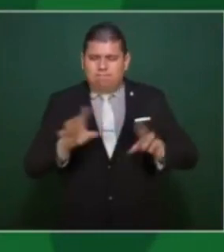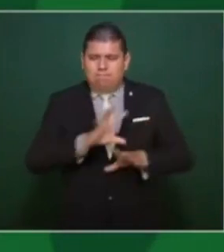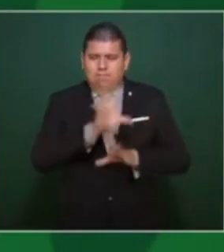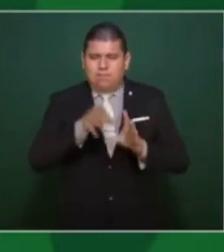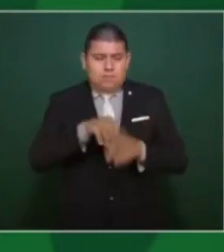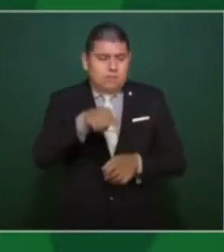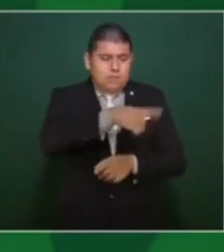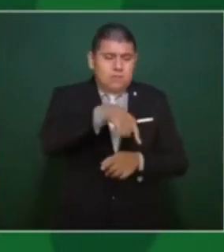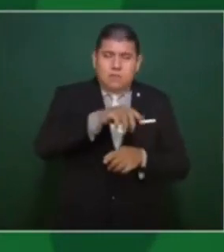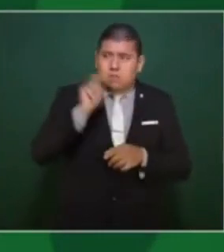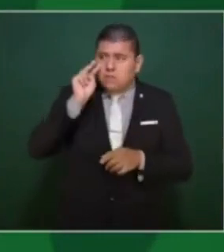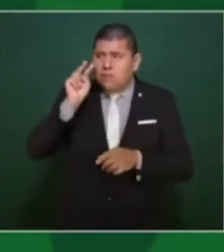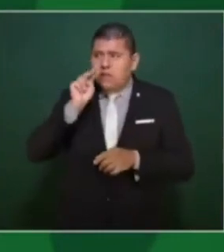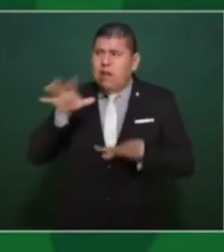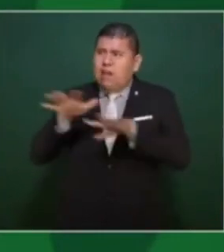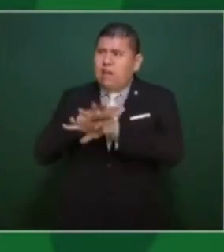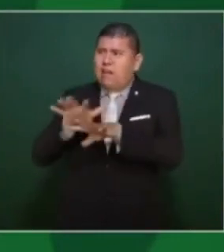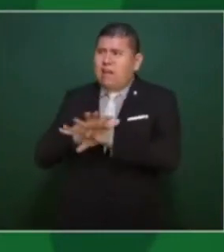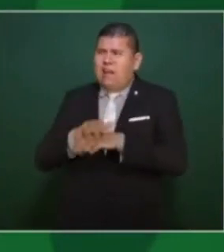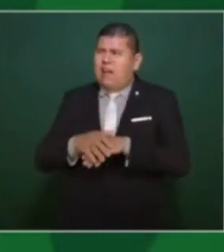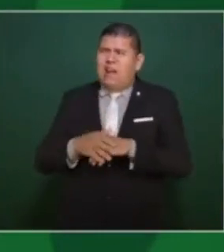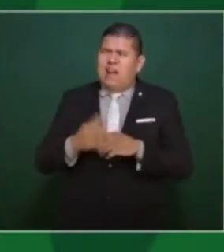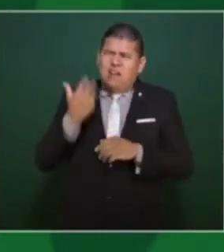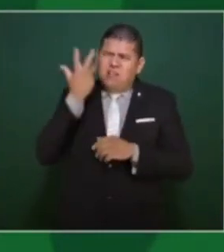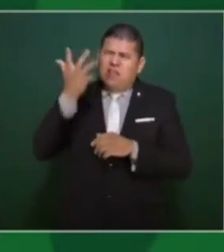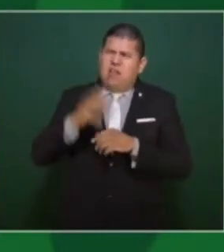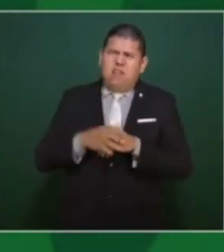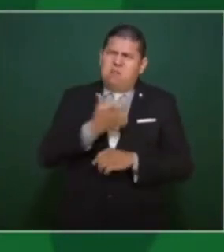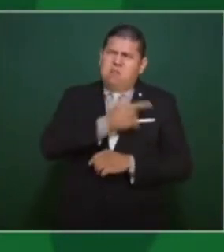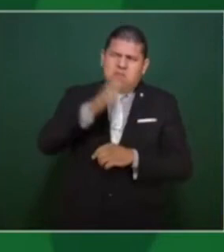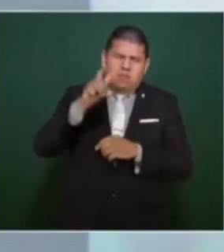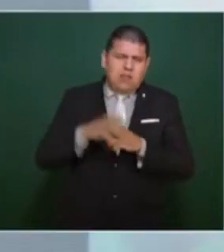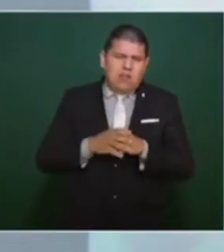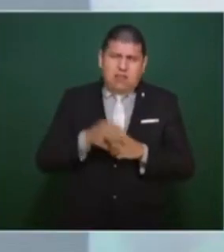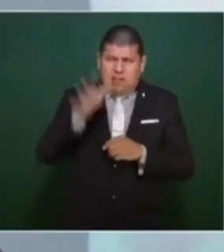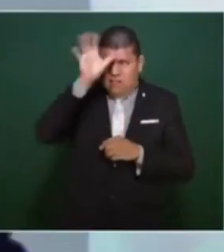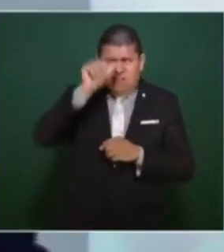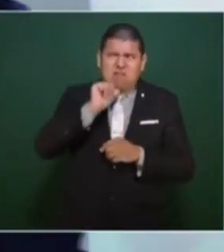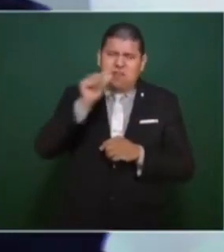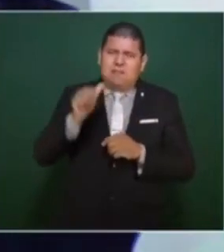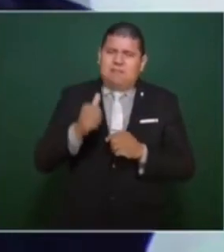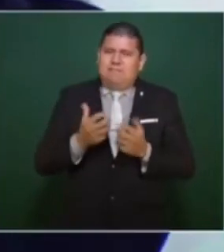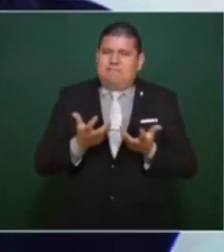lo entienden, no lo aceptan, y